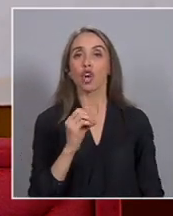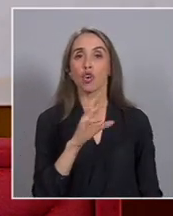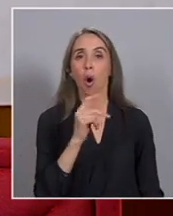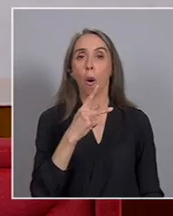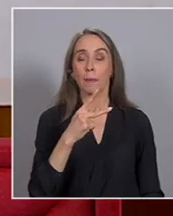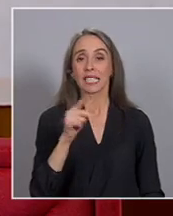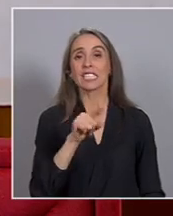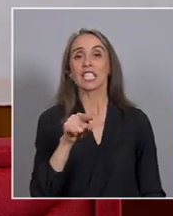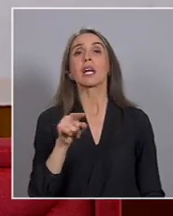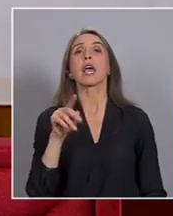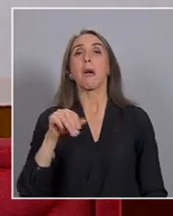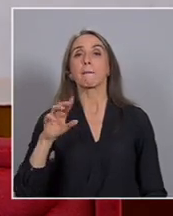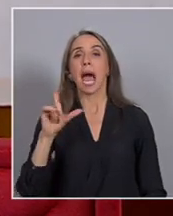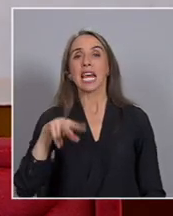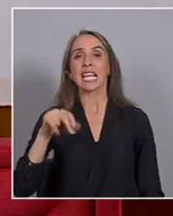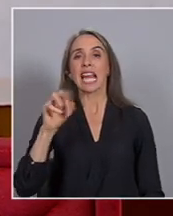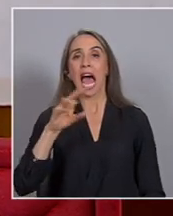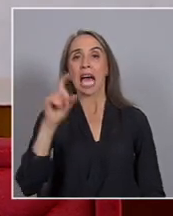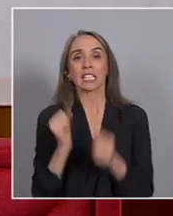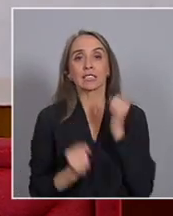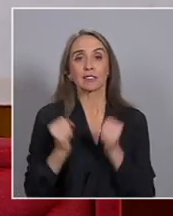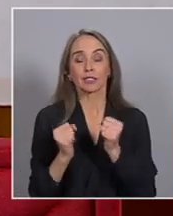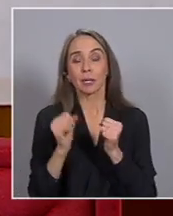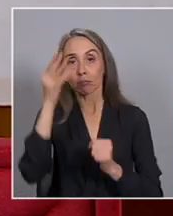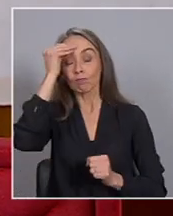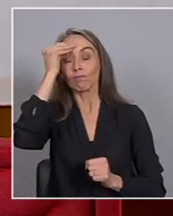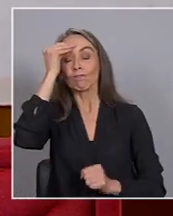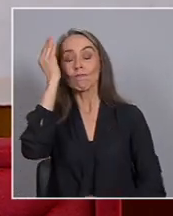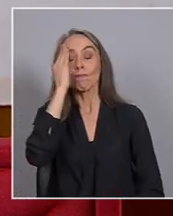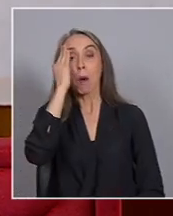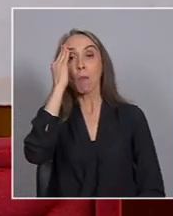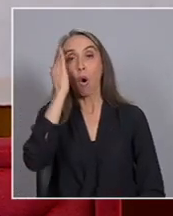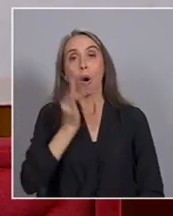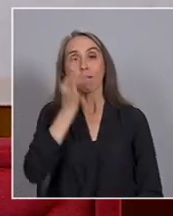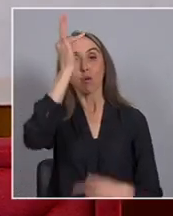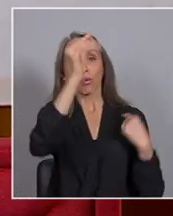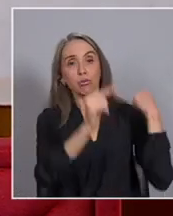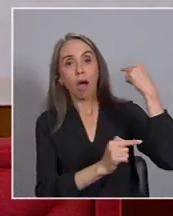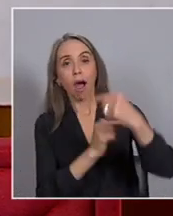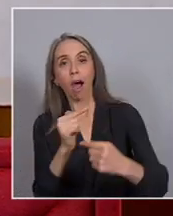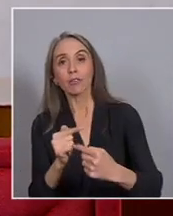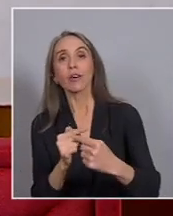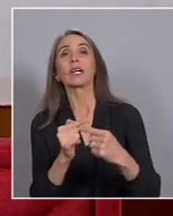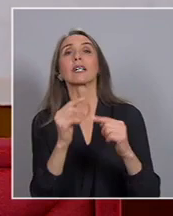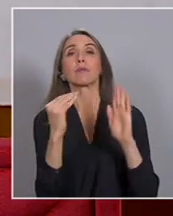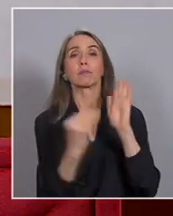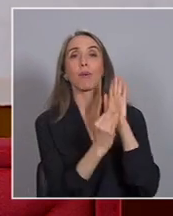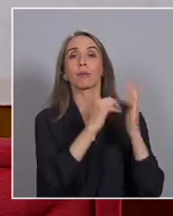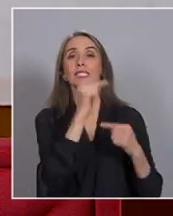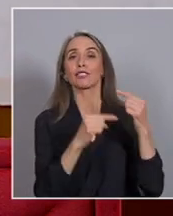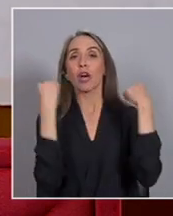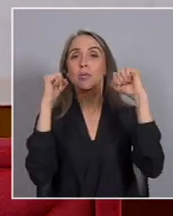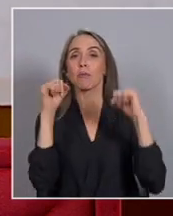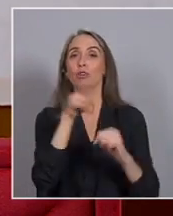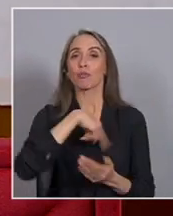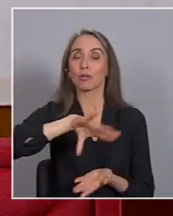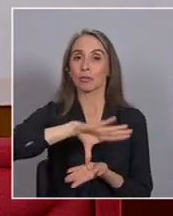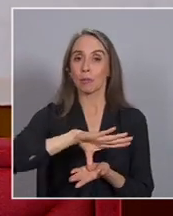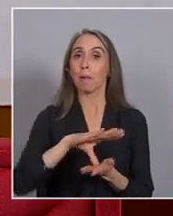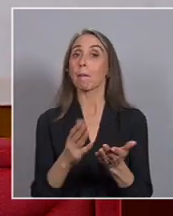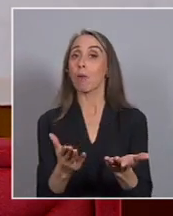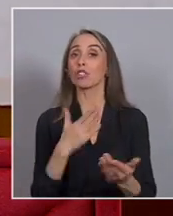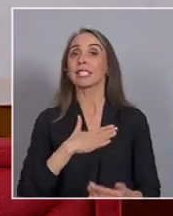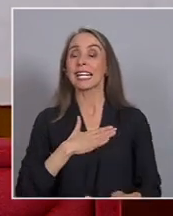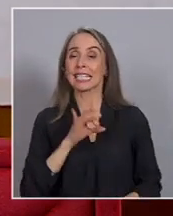van a quedar en la retina de las futuras generaciones y en la historia deportiva de nuestro país. Por